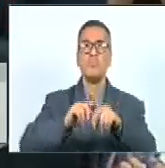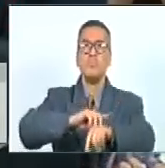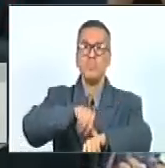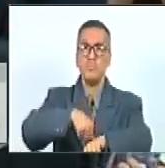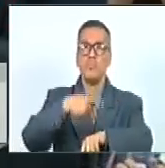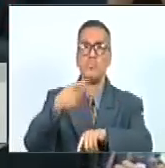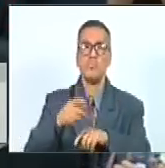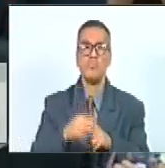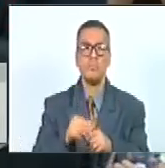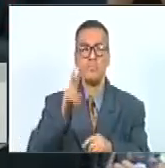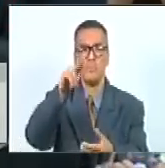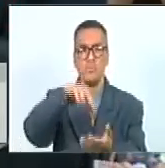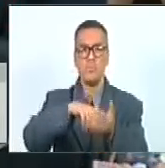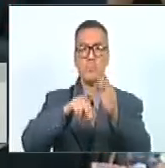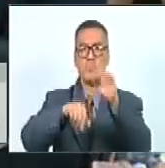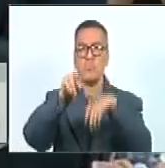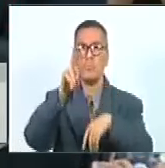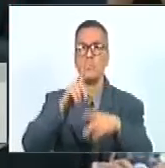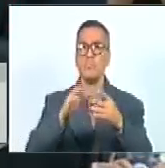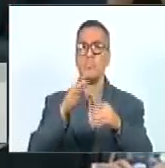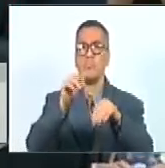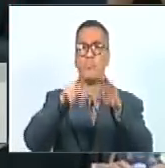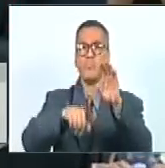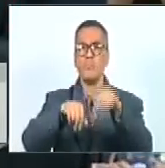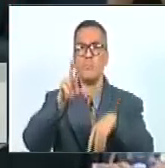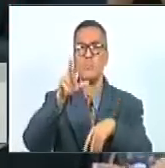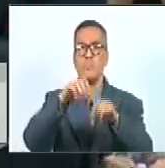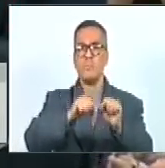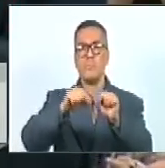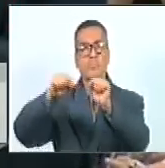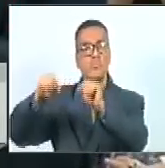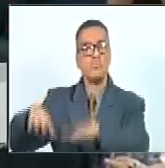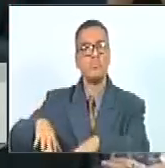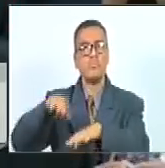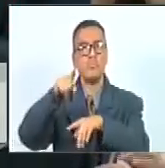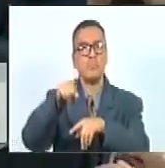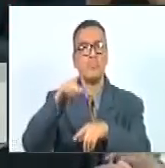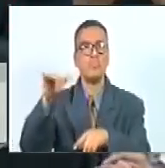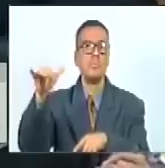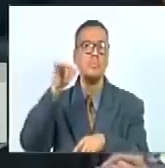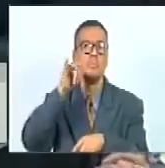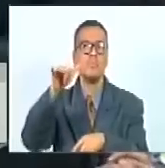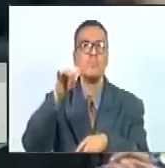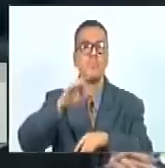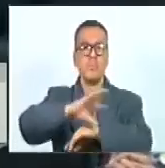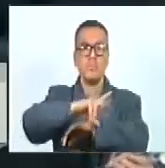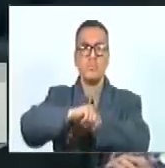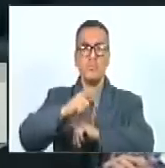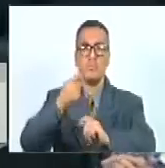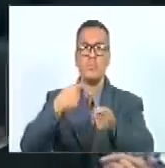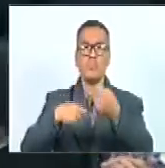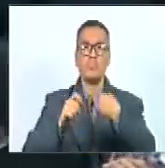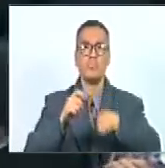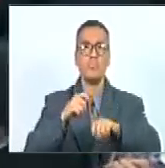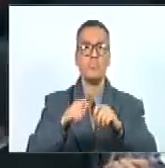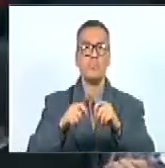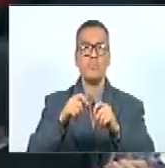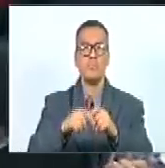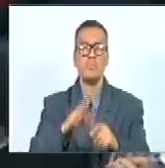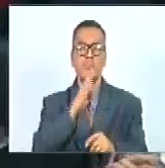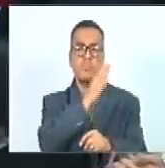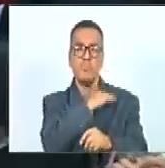allí en el 2012-13 renunció ante una denuncia de corrupción administrativa de la